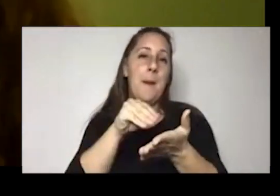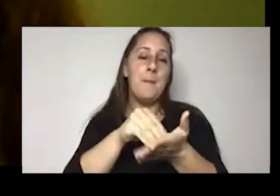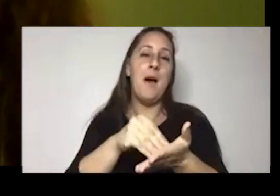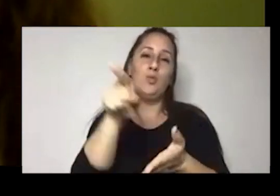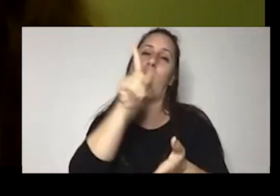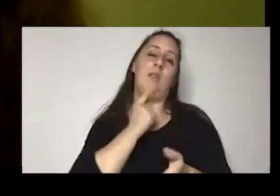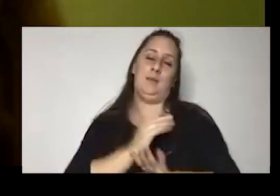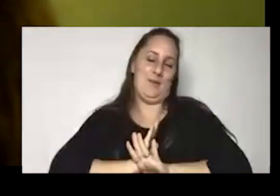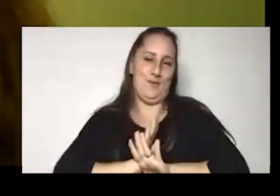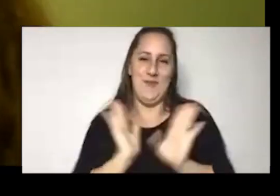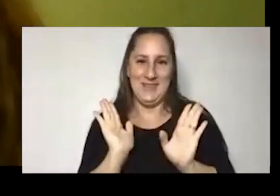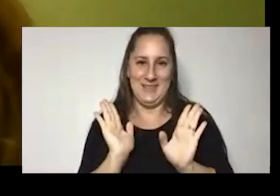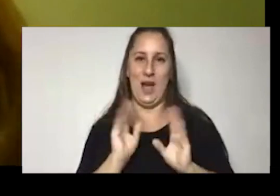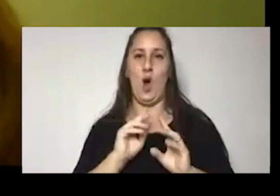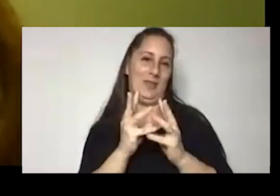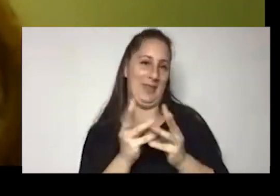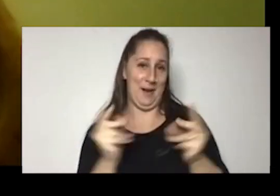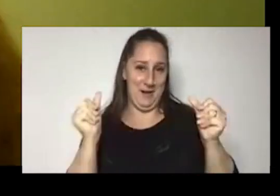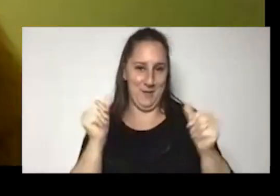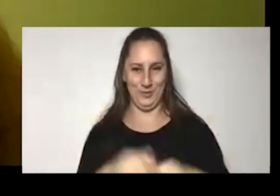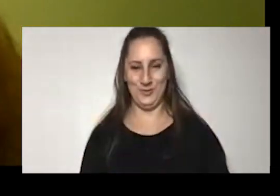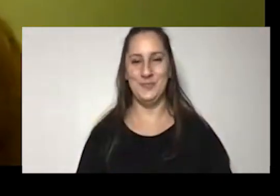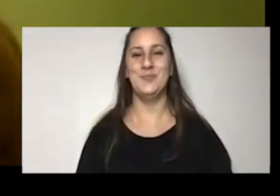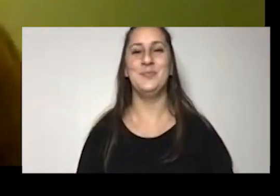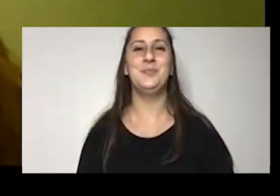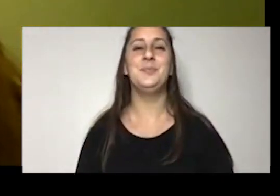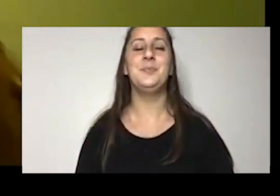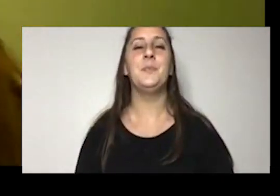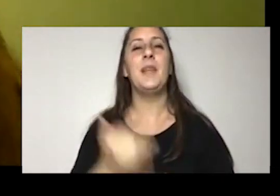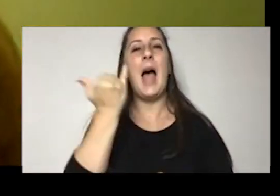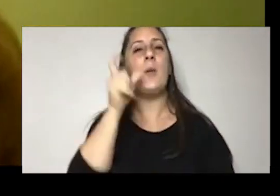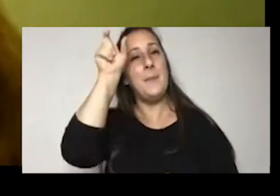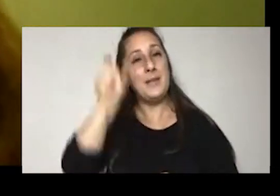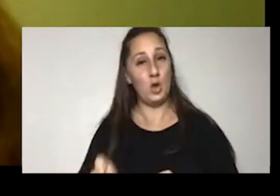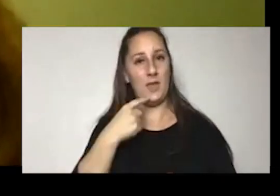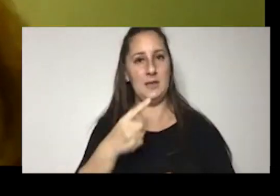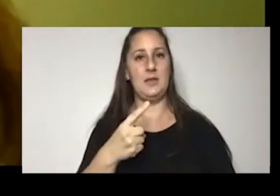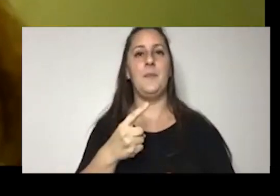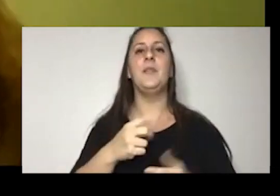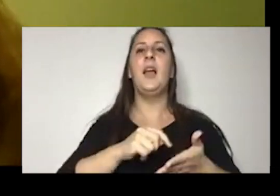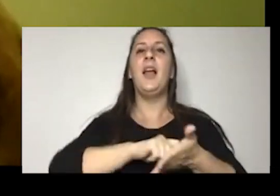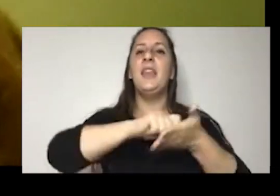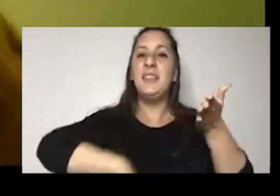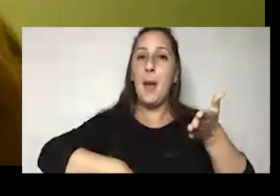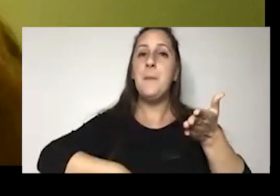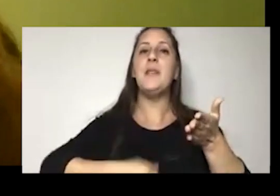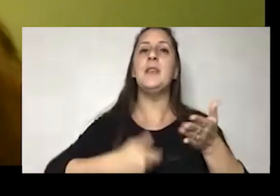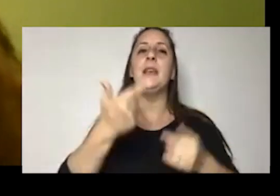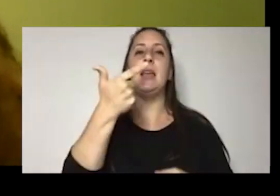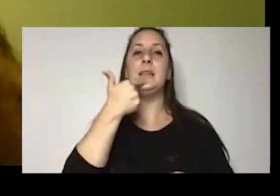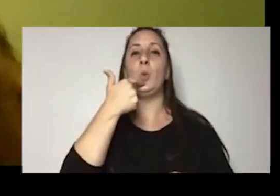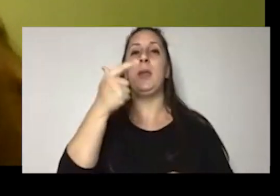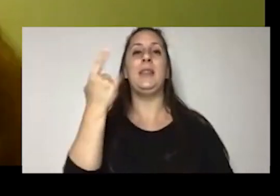vamos redondeando. Hay una persona que nos dice, el dictamen de la Superintendencia de Riesgos de Trabajo me evaluó